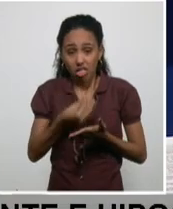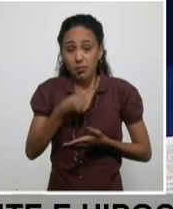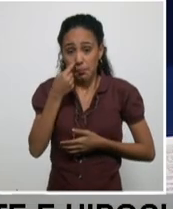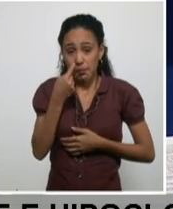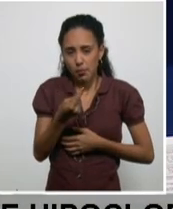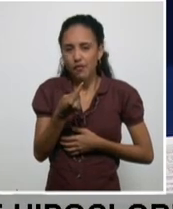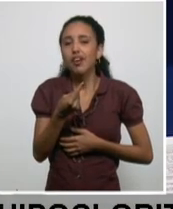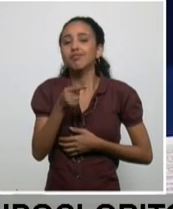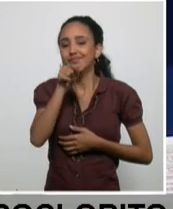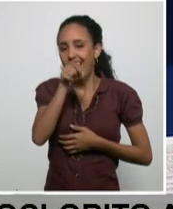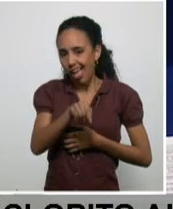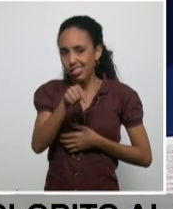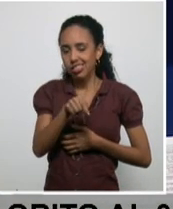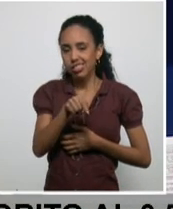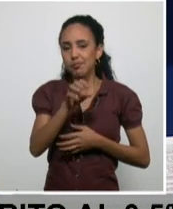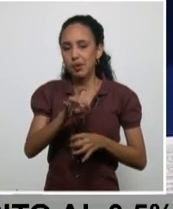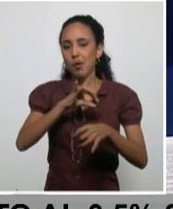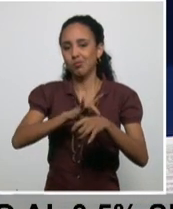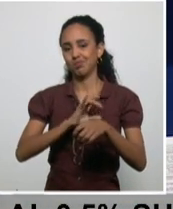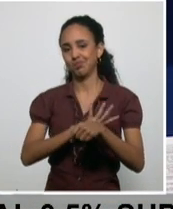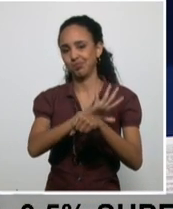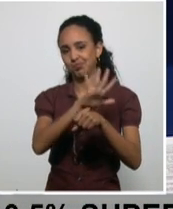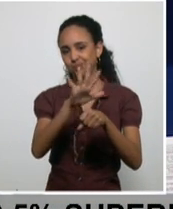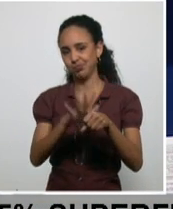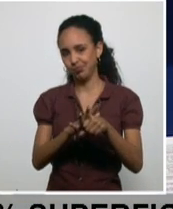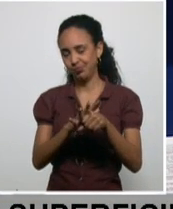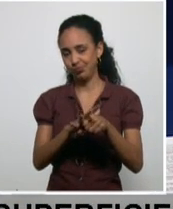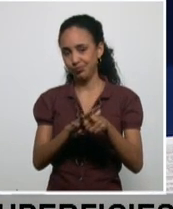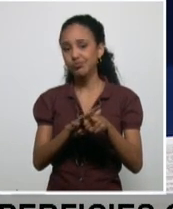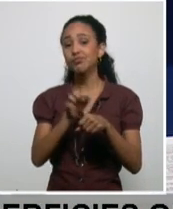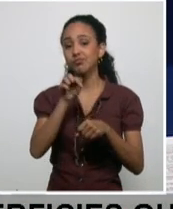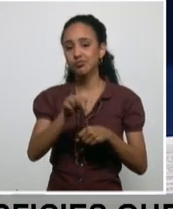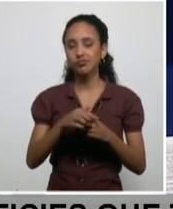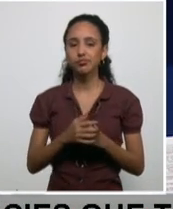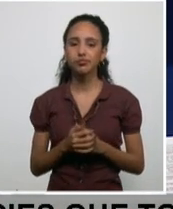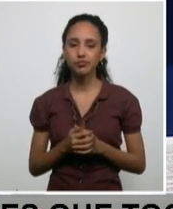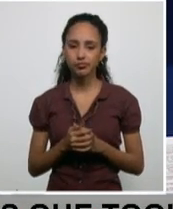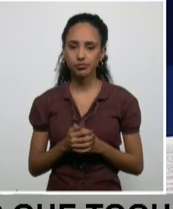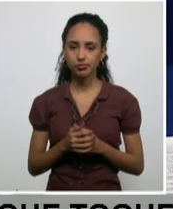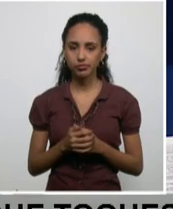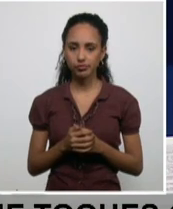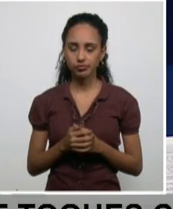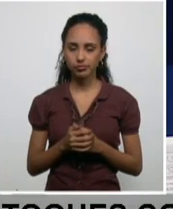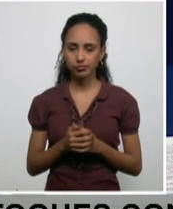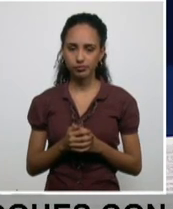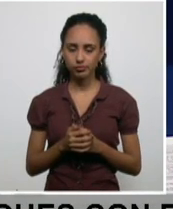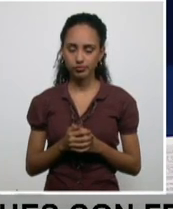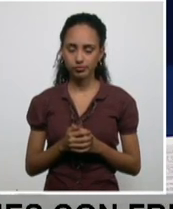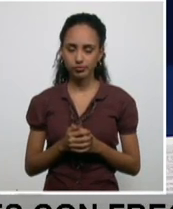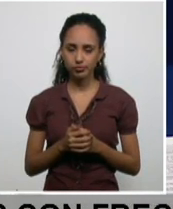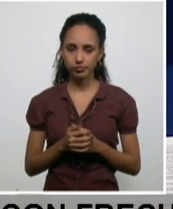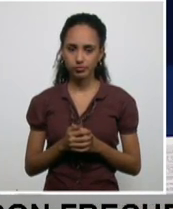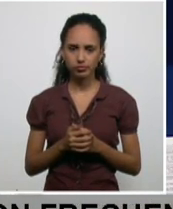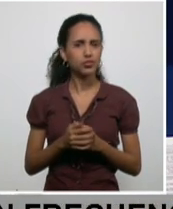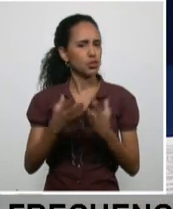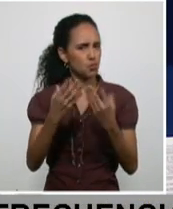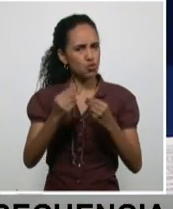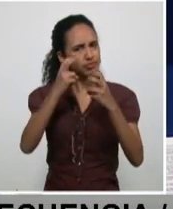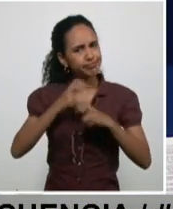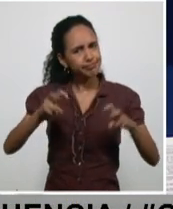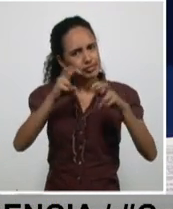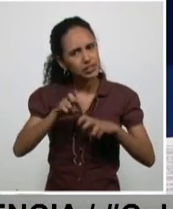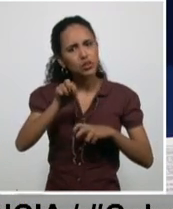la presencia del virus SARS-CoV-2. Hay varios estudios que